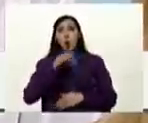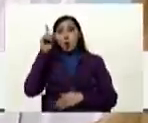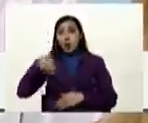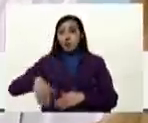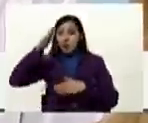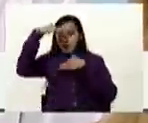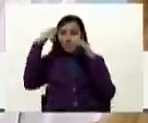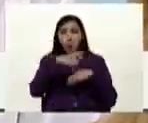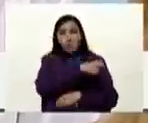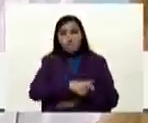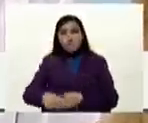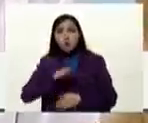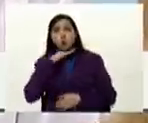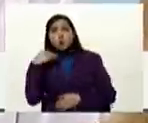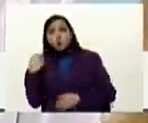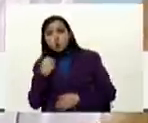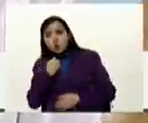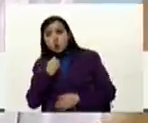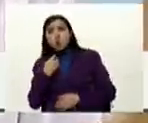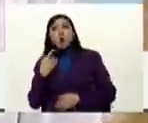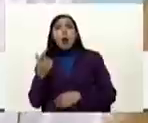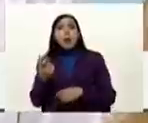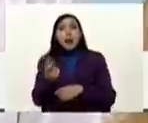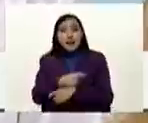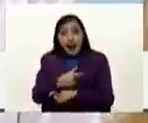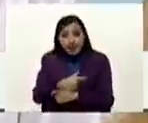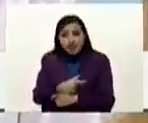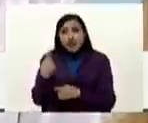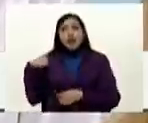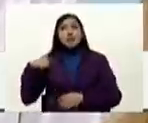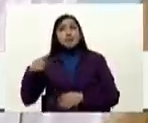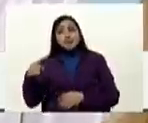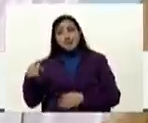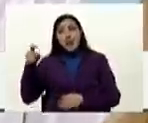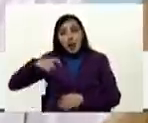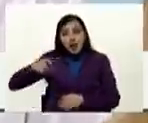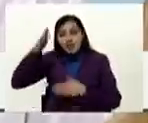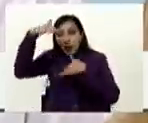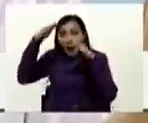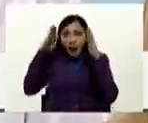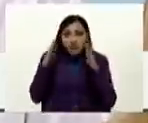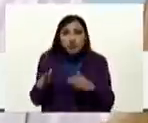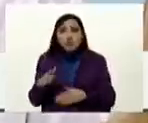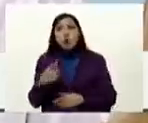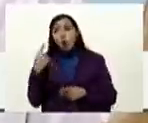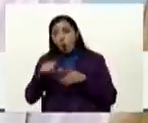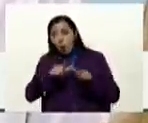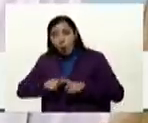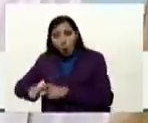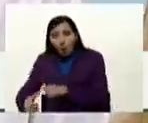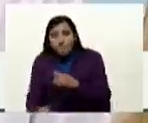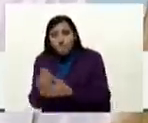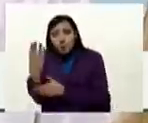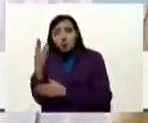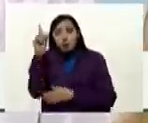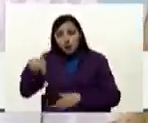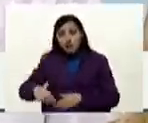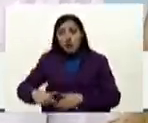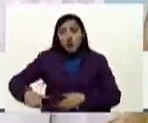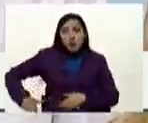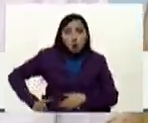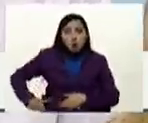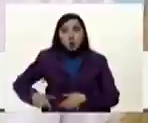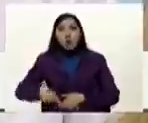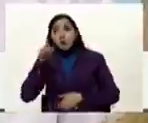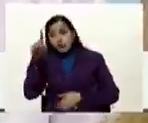los pacientes de diálisis. También se habilitaron las áreas de la planta de ósmosis inversa y con la colocación de riñones. Es